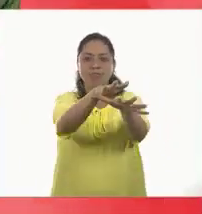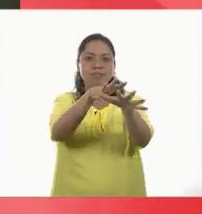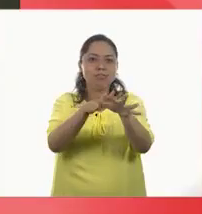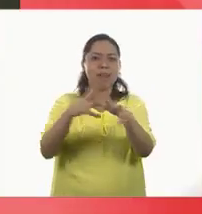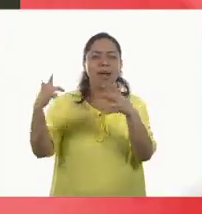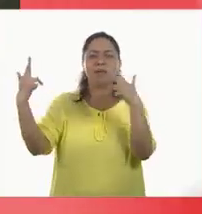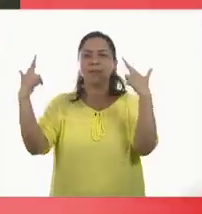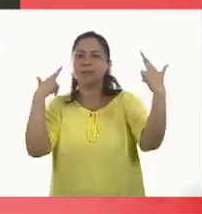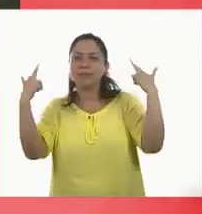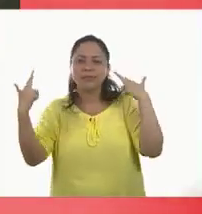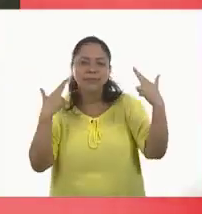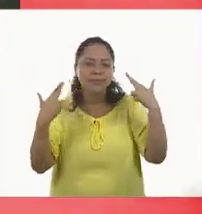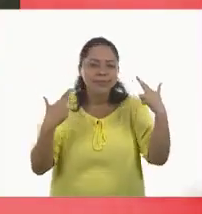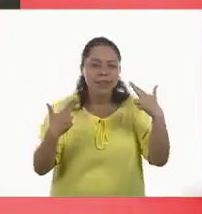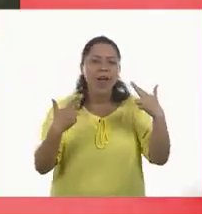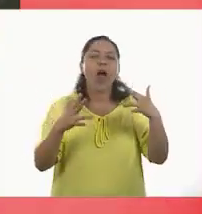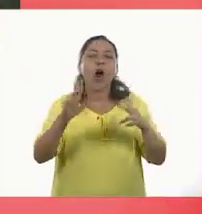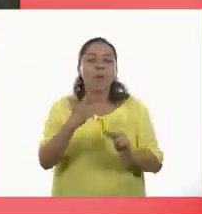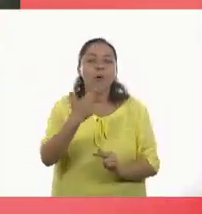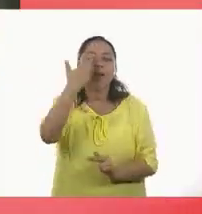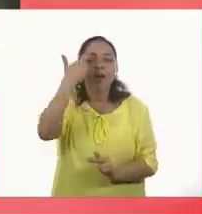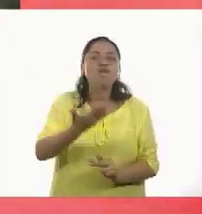del tabasco ancestral.